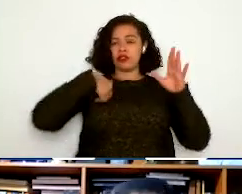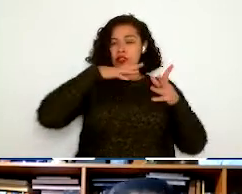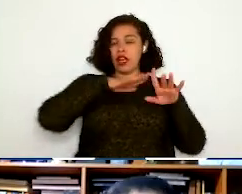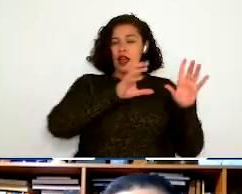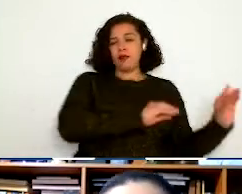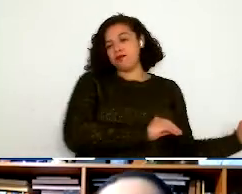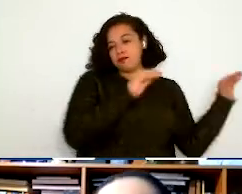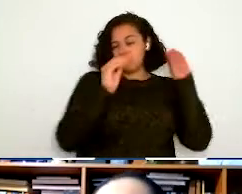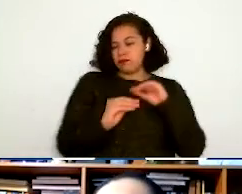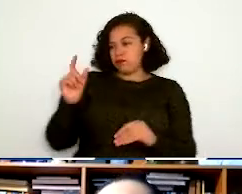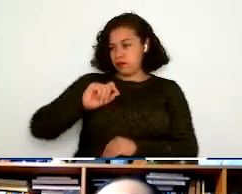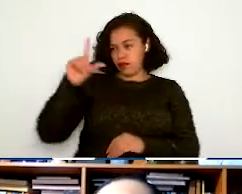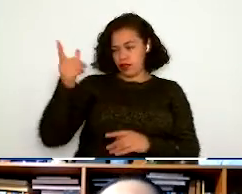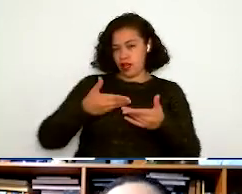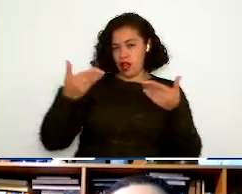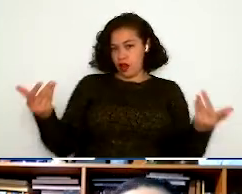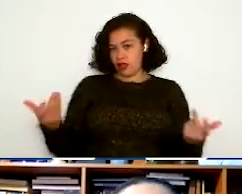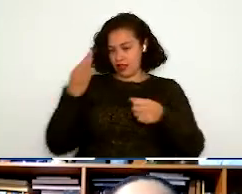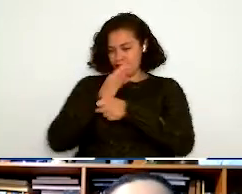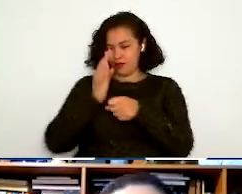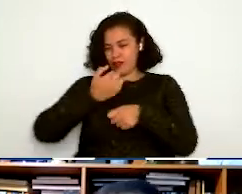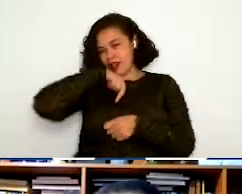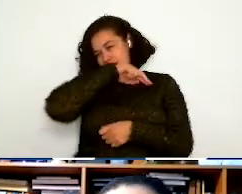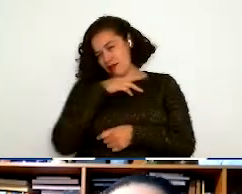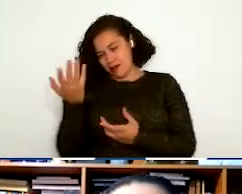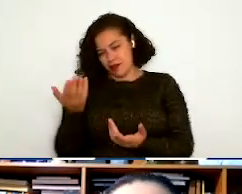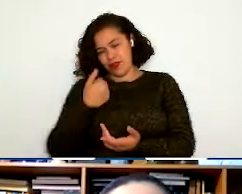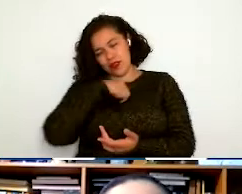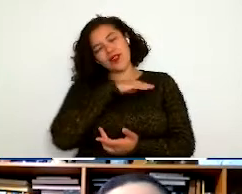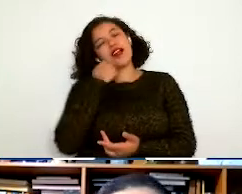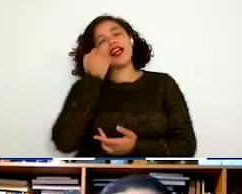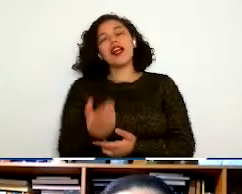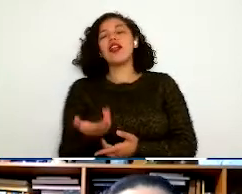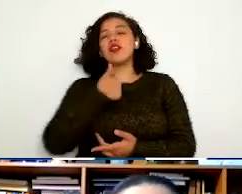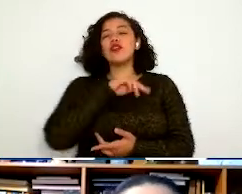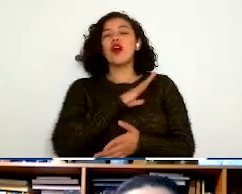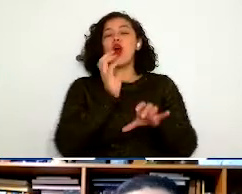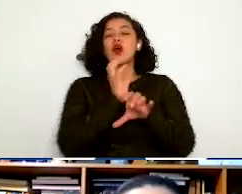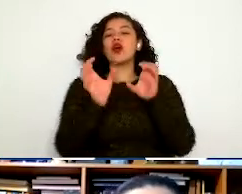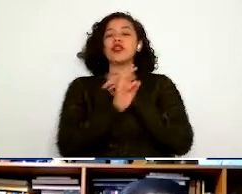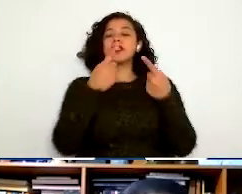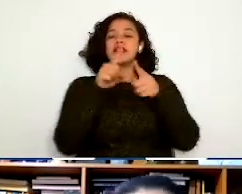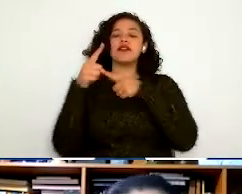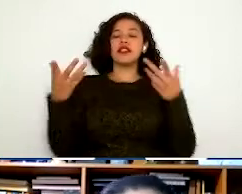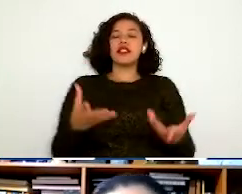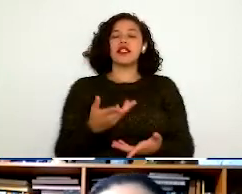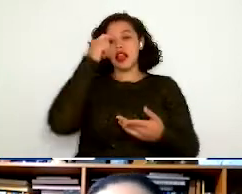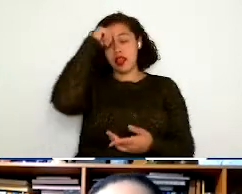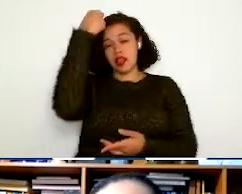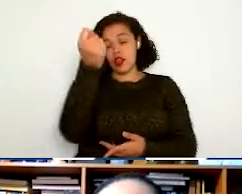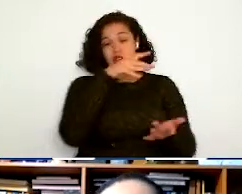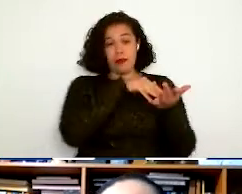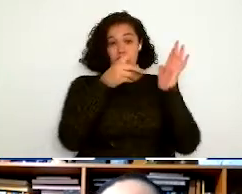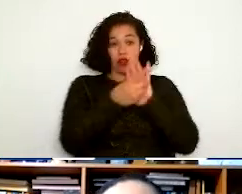profesional, como es el caso que nos convoca, esto tenemos que considerar otros elementos que nos ayuden teórica y